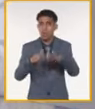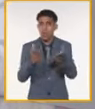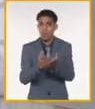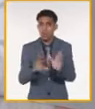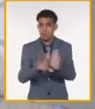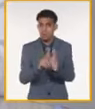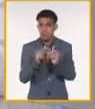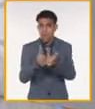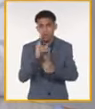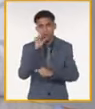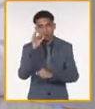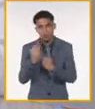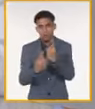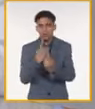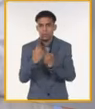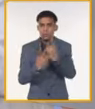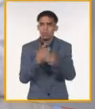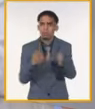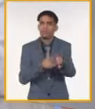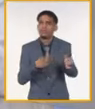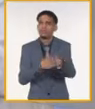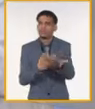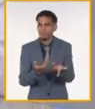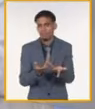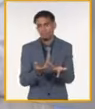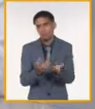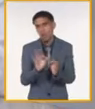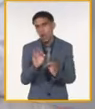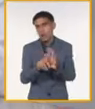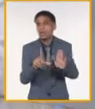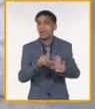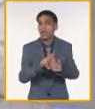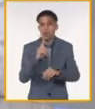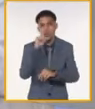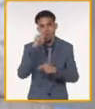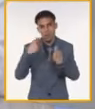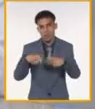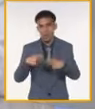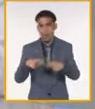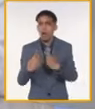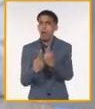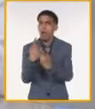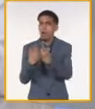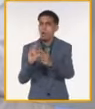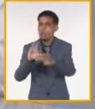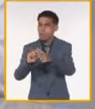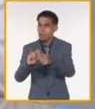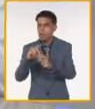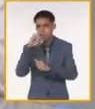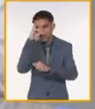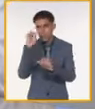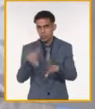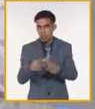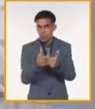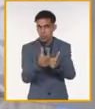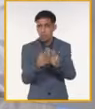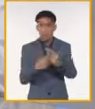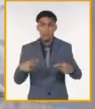muchos también que que siguen cumpliendo su objeto principal pero el más lucrativo es el